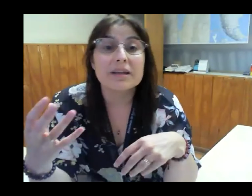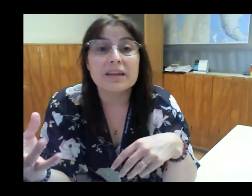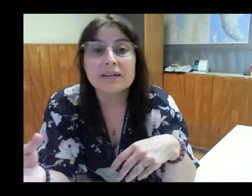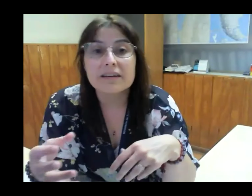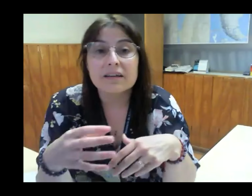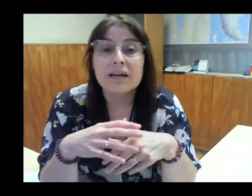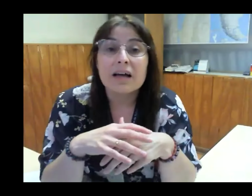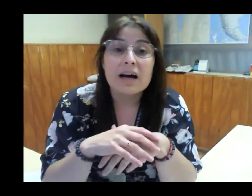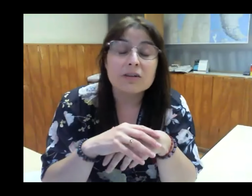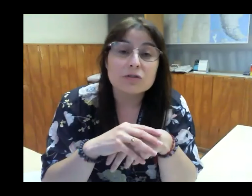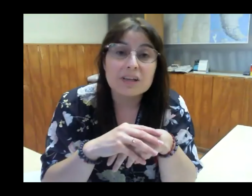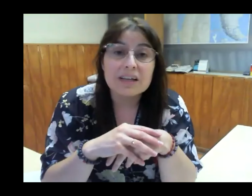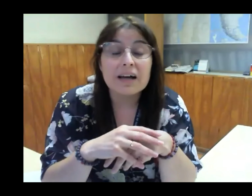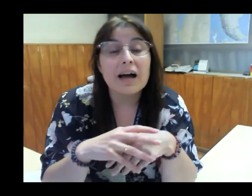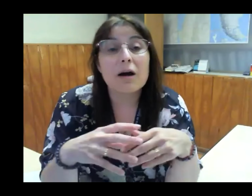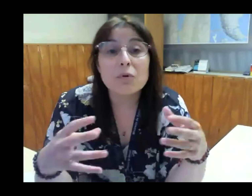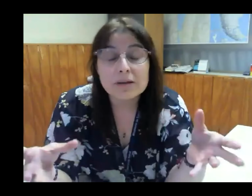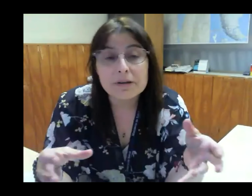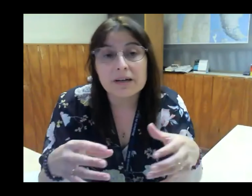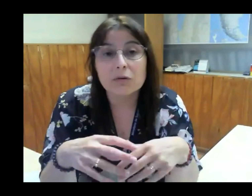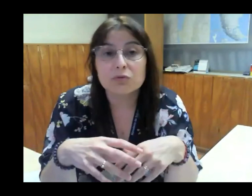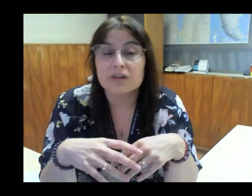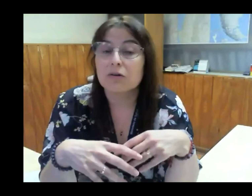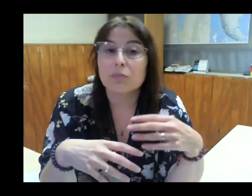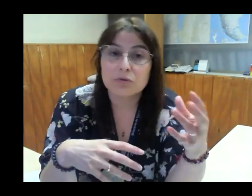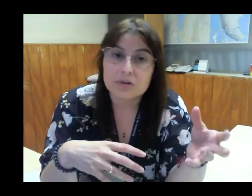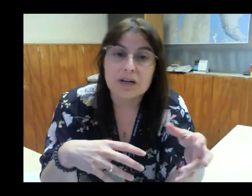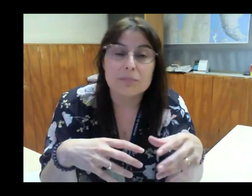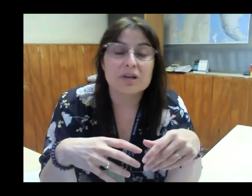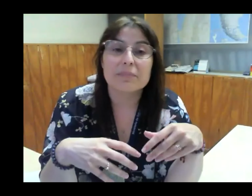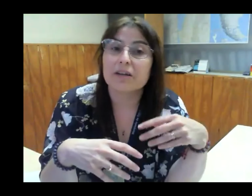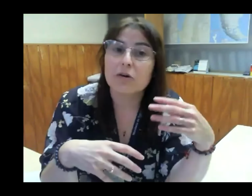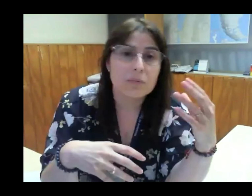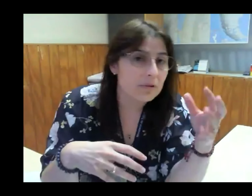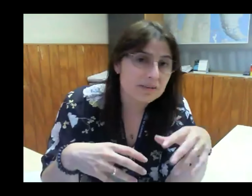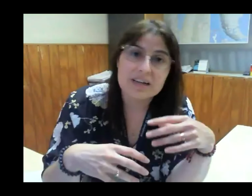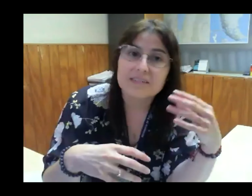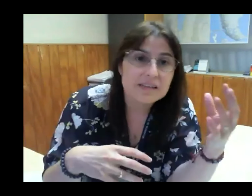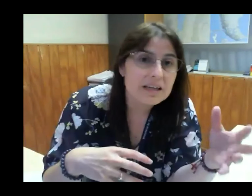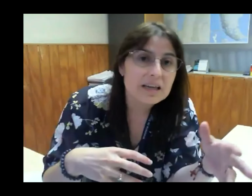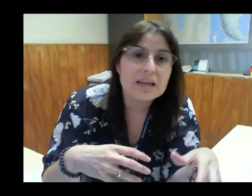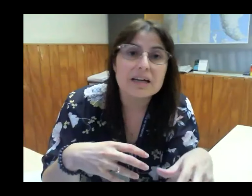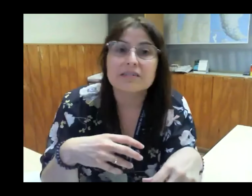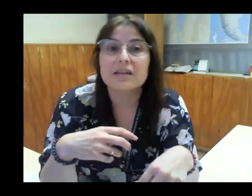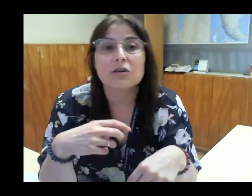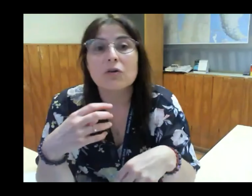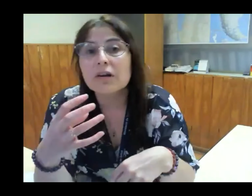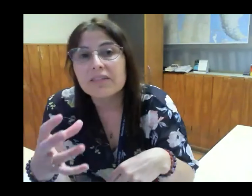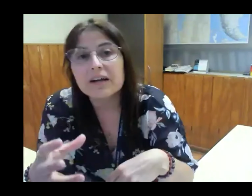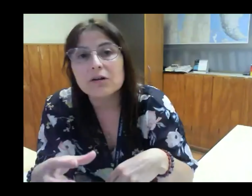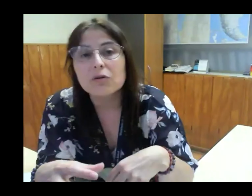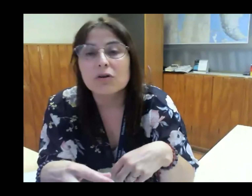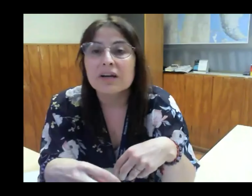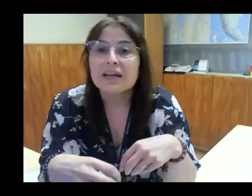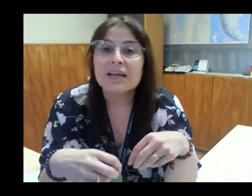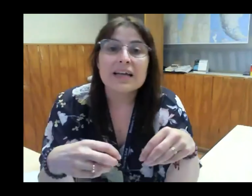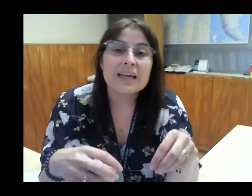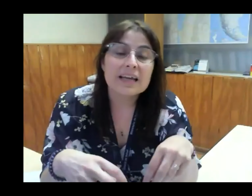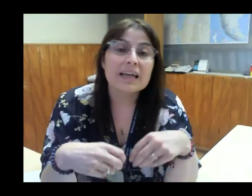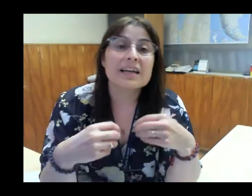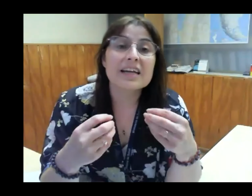y reemergentes asociadas a múltiples causas, como son cambio climático, sean sequías, ¿cierto?, olas de calor,